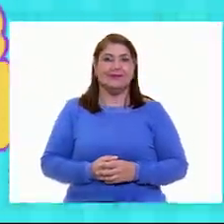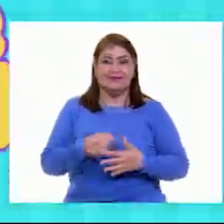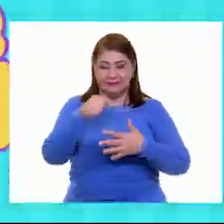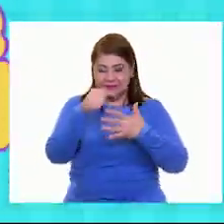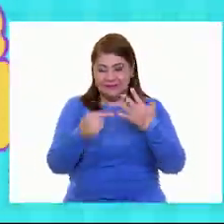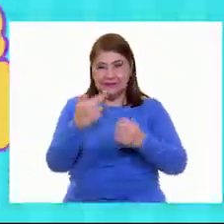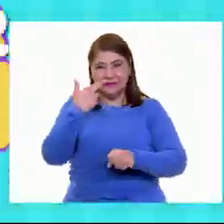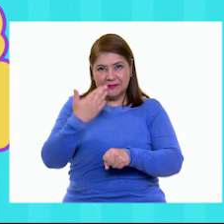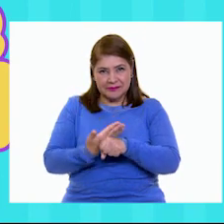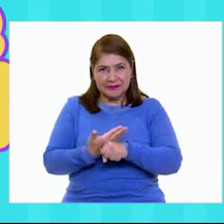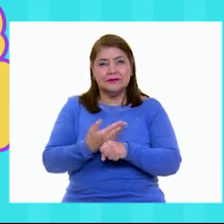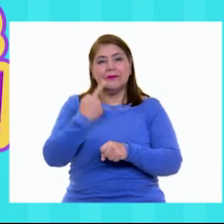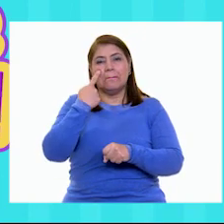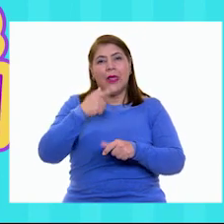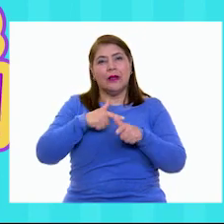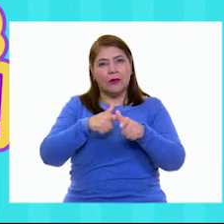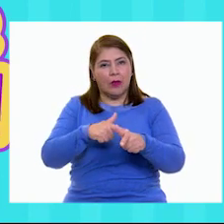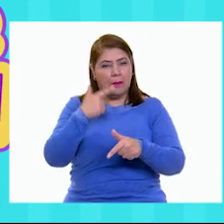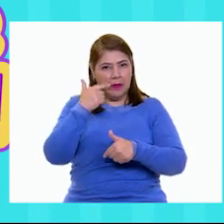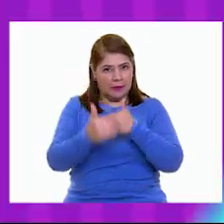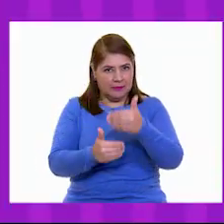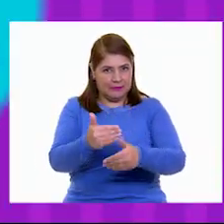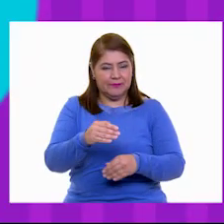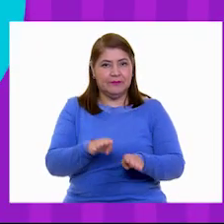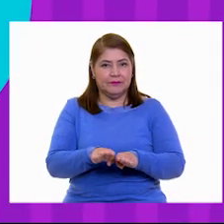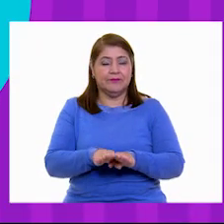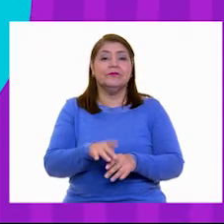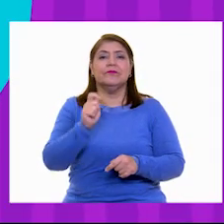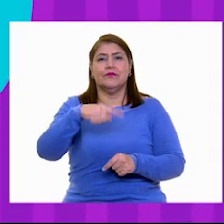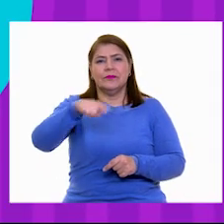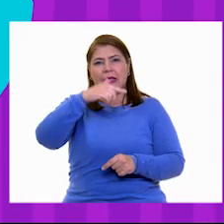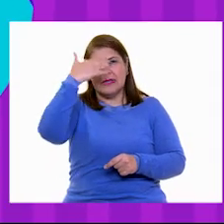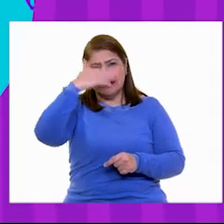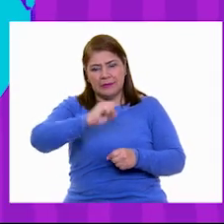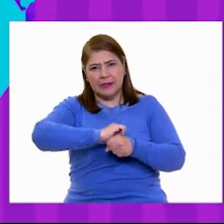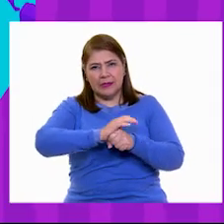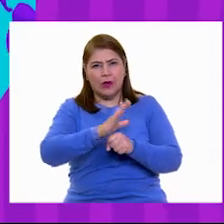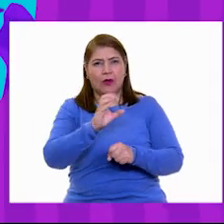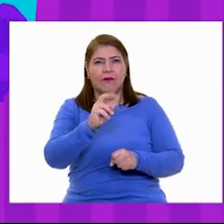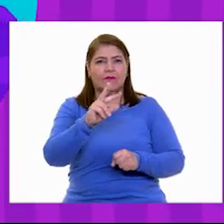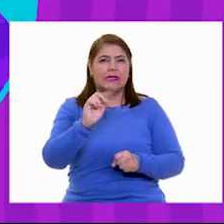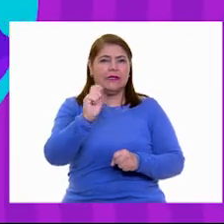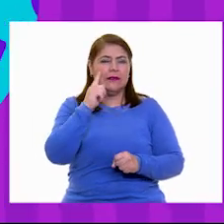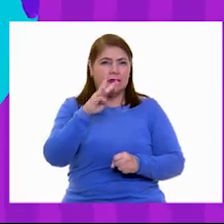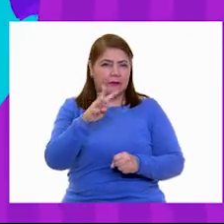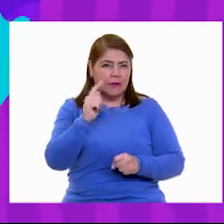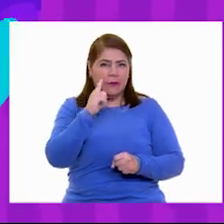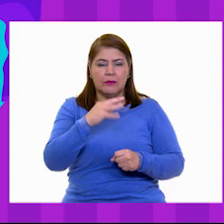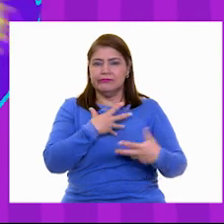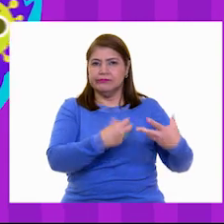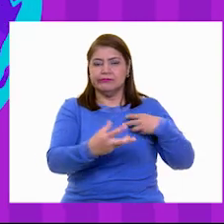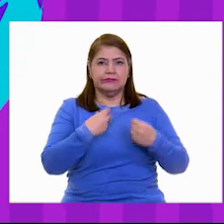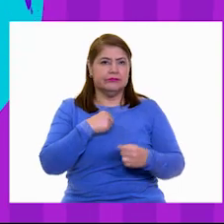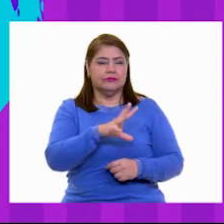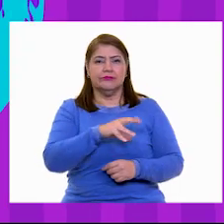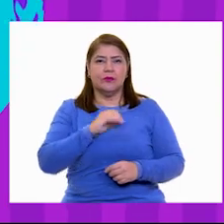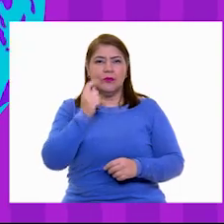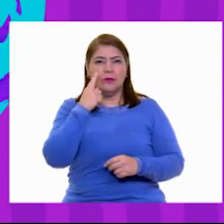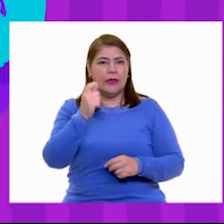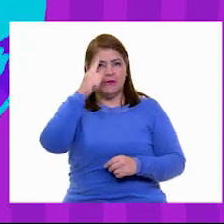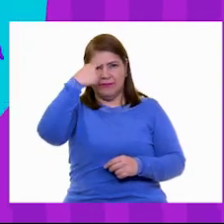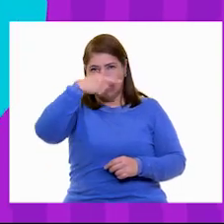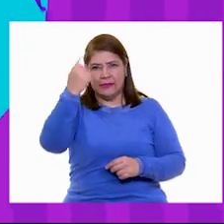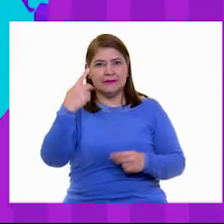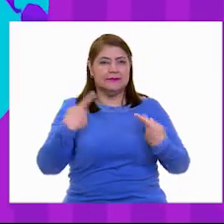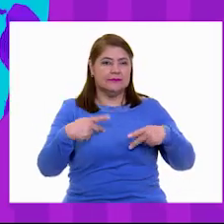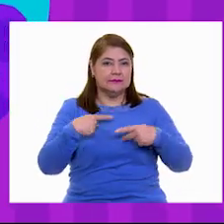Buenas prácticas para seguir adelante. Como todos sabemos, la COVID-19 es una enfermedad que se contagia muy fácilmente entre las